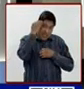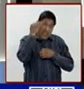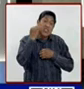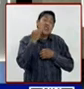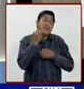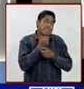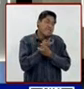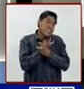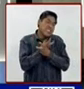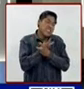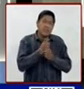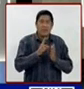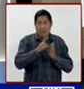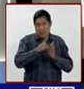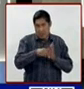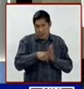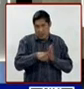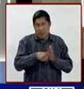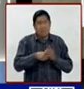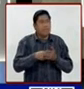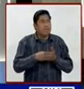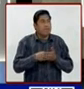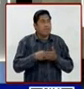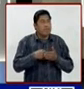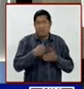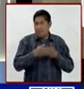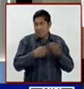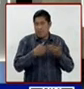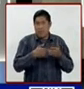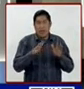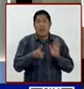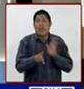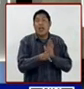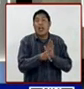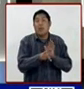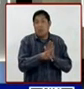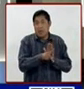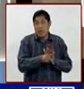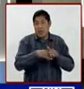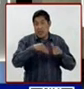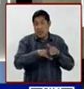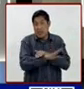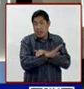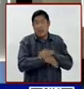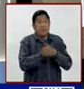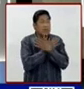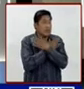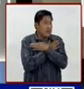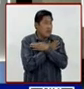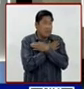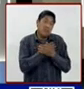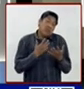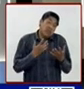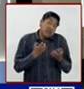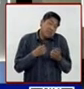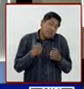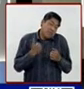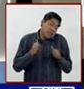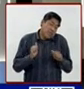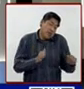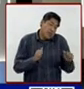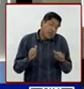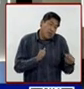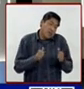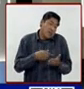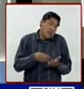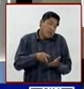la fiesta de Todos los Santos. Hay todavía prohibiciones de ingresar al cementerio general, pero ellos han decidido realizar otro tipo de actividades, como